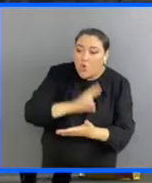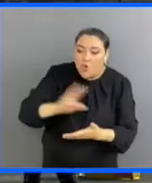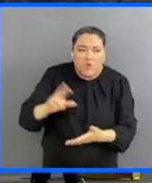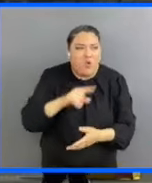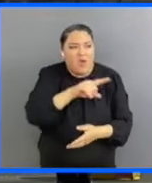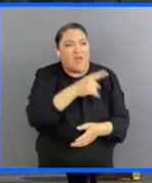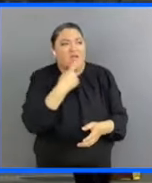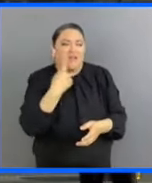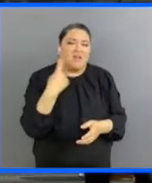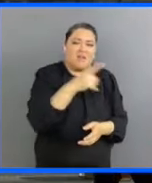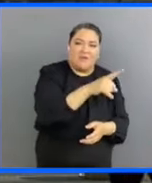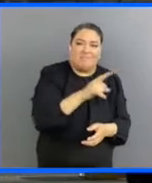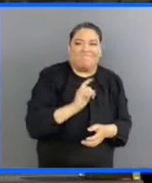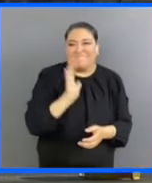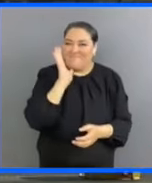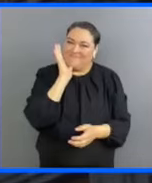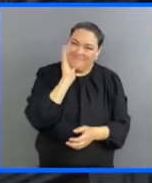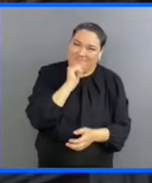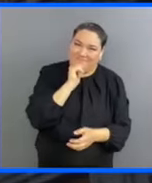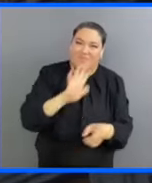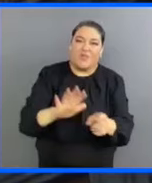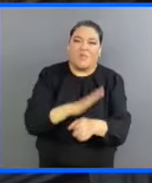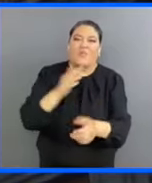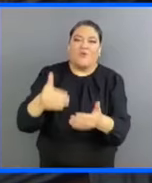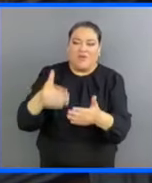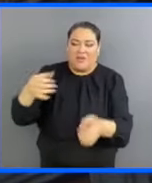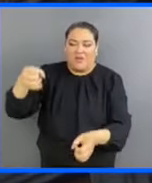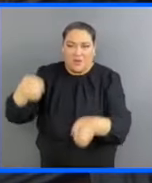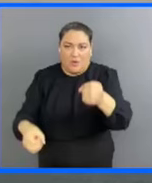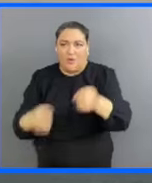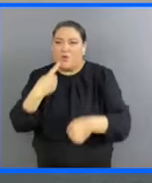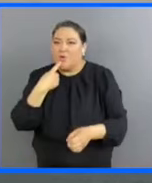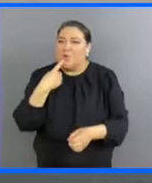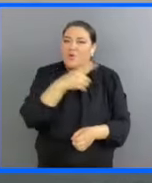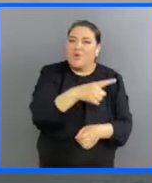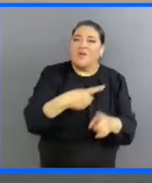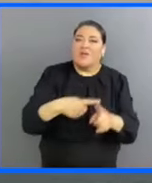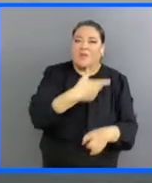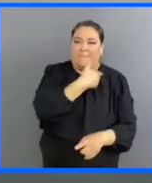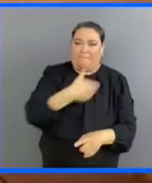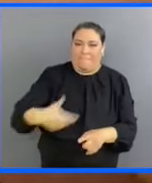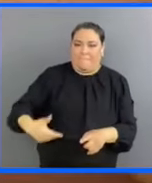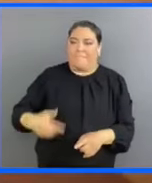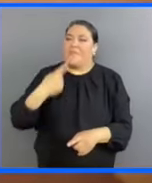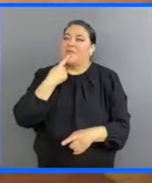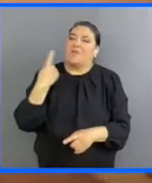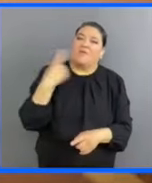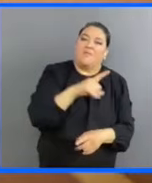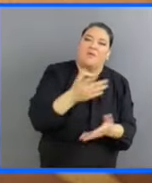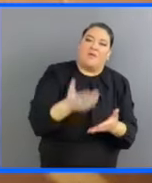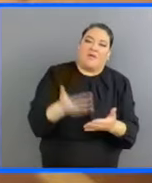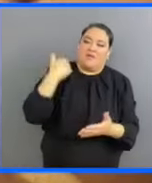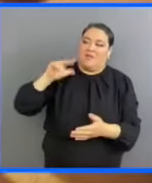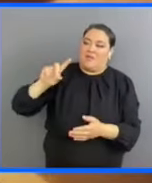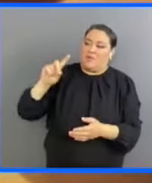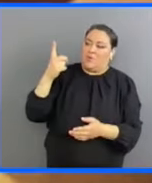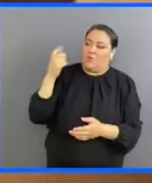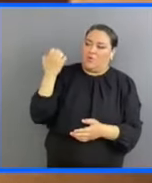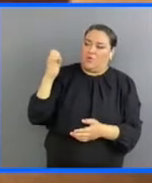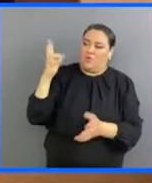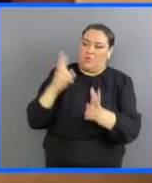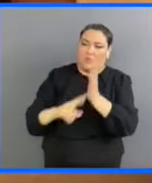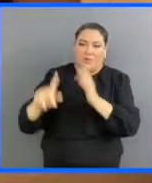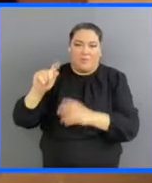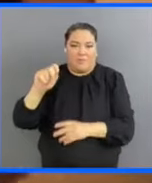Esto al analizar un recurso promovido por el Ejecutivo Federal contra la votación del 31 de enero de 2024 de la